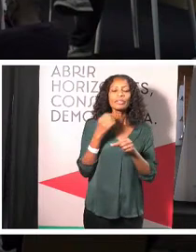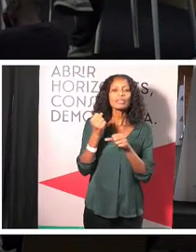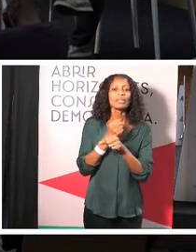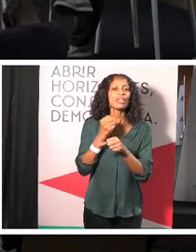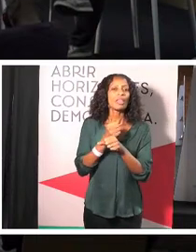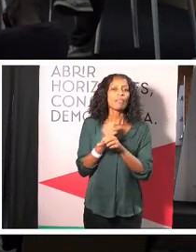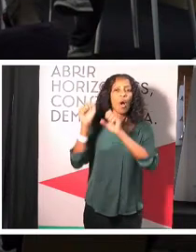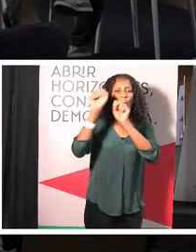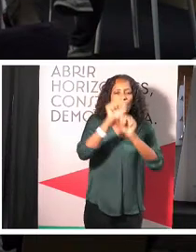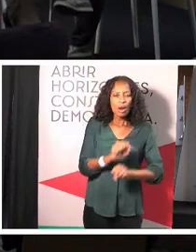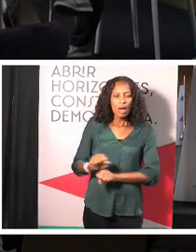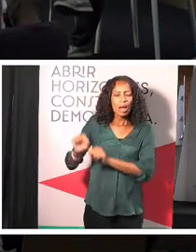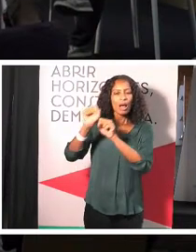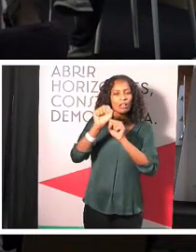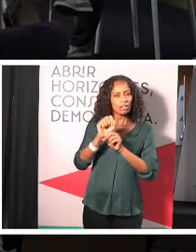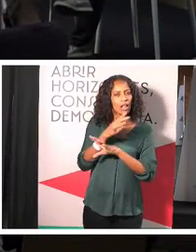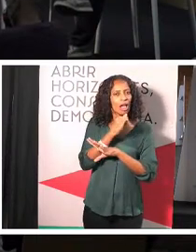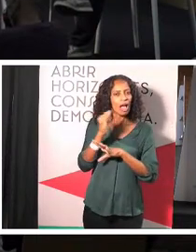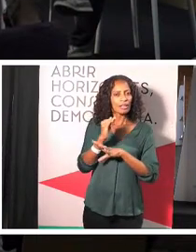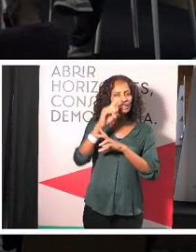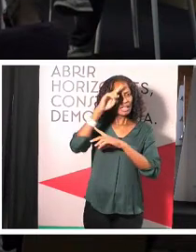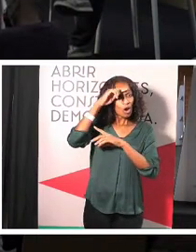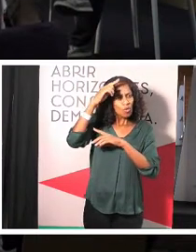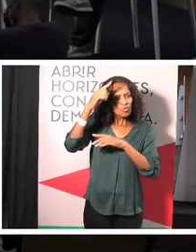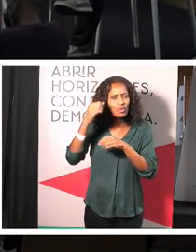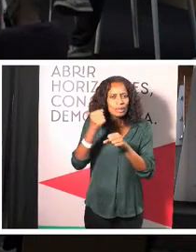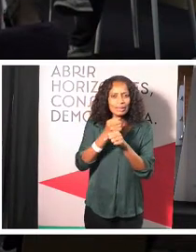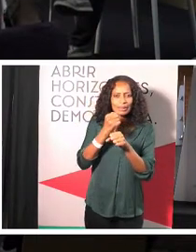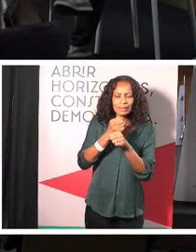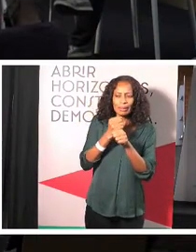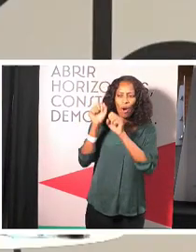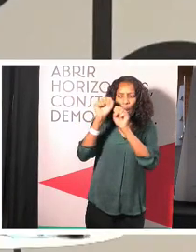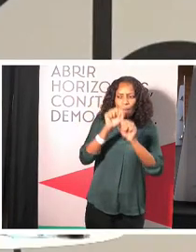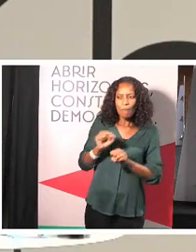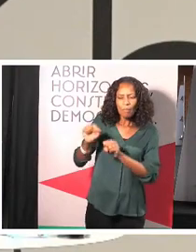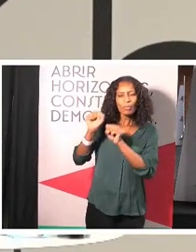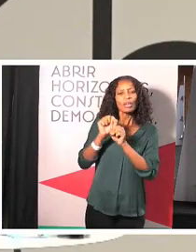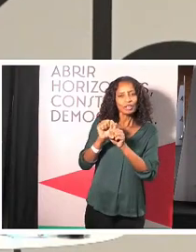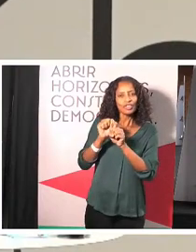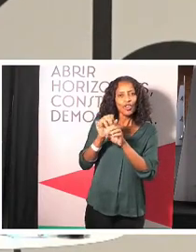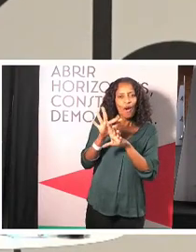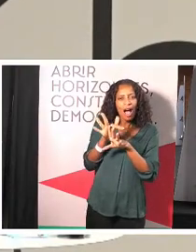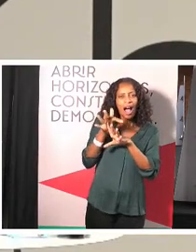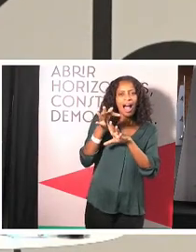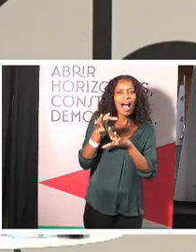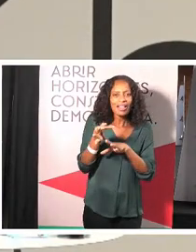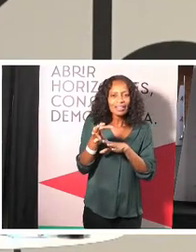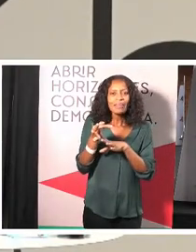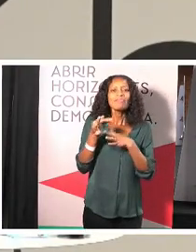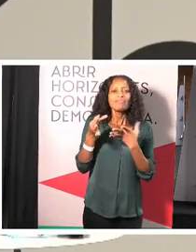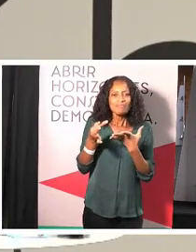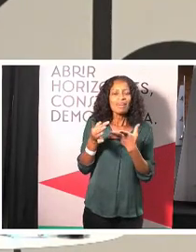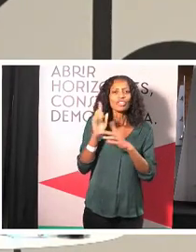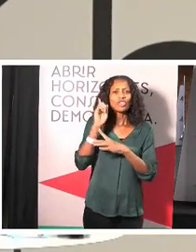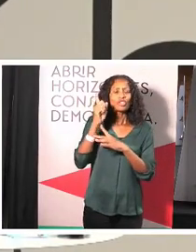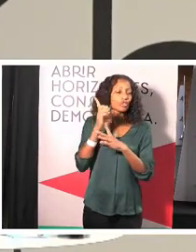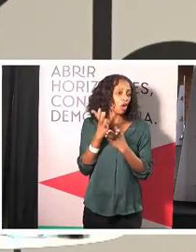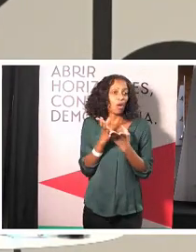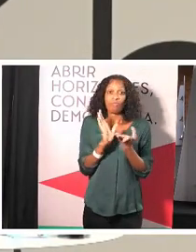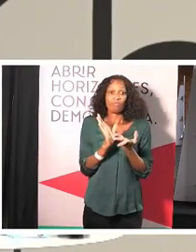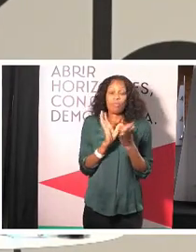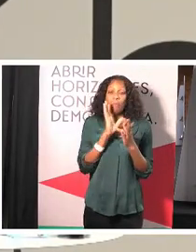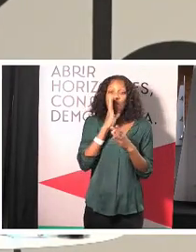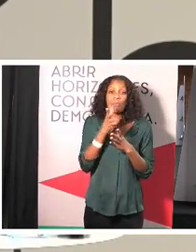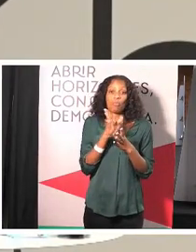y esa cultura del trabajo va a obtener protección no solo por parte del convenio colectivo, no solo por parte de